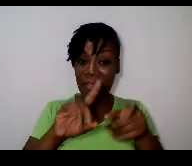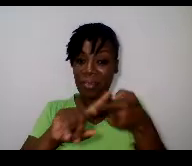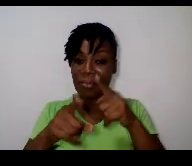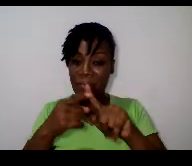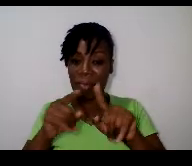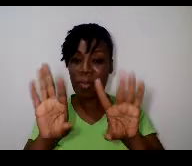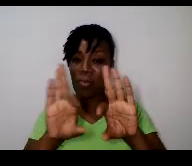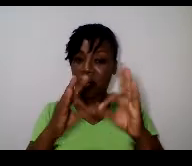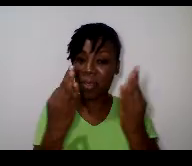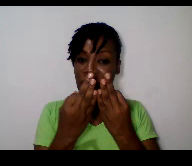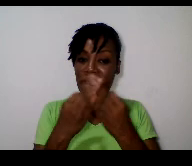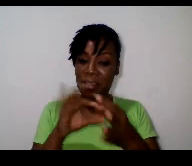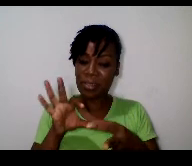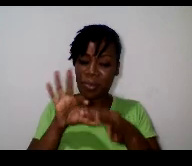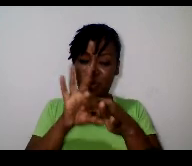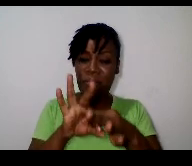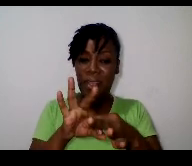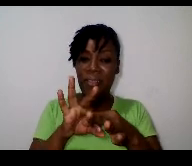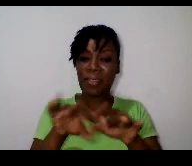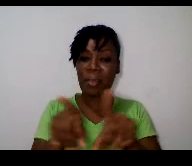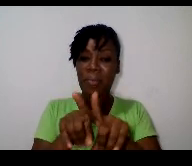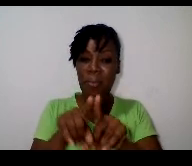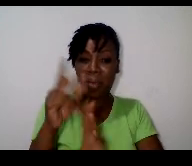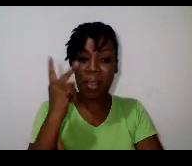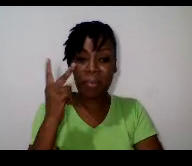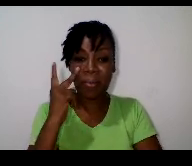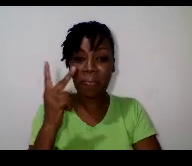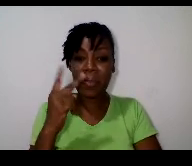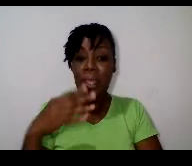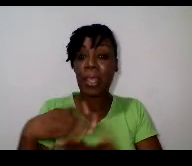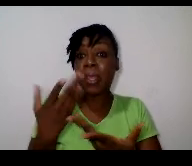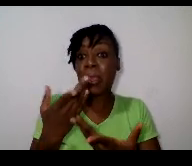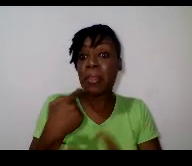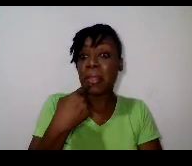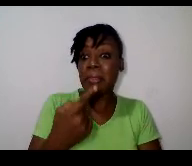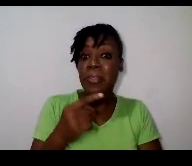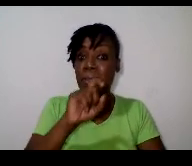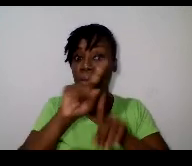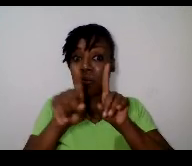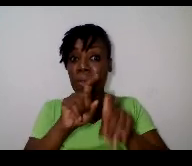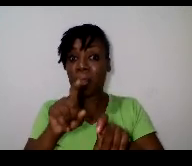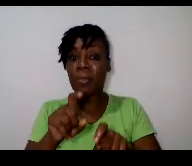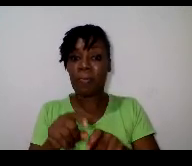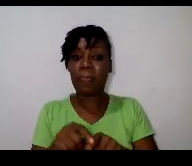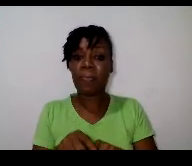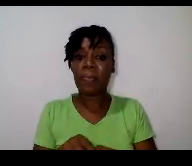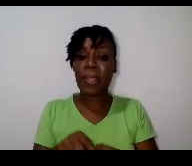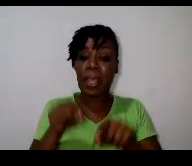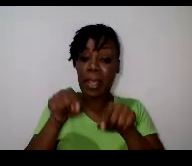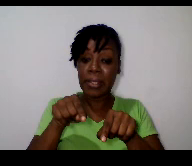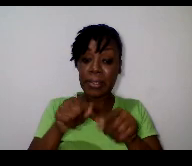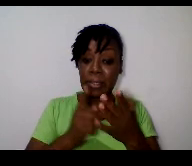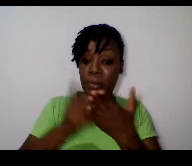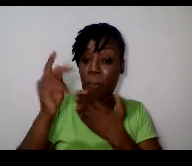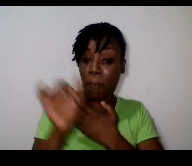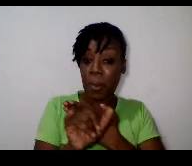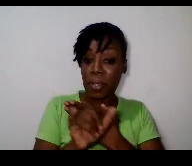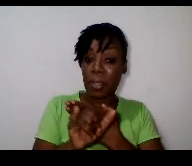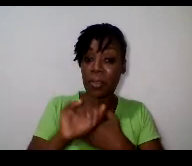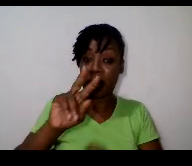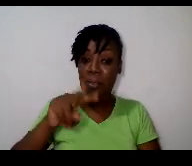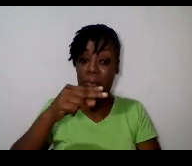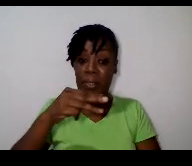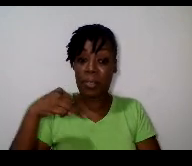unan a esta transmisión y puedan también realizar sus consultas a la especialista. Este es un proyecto del